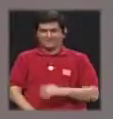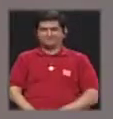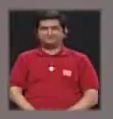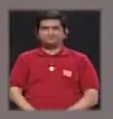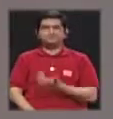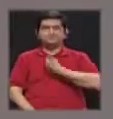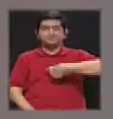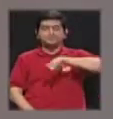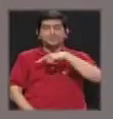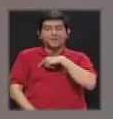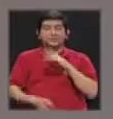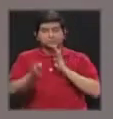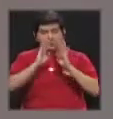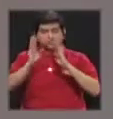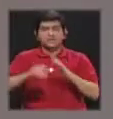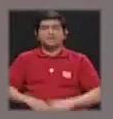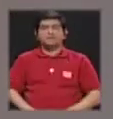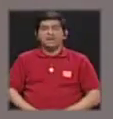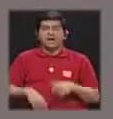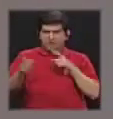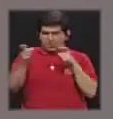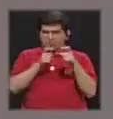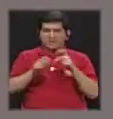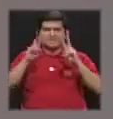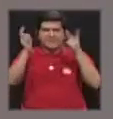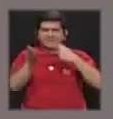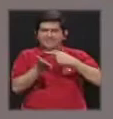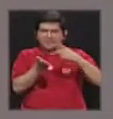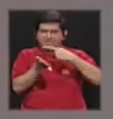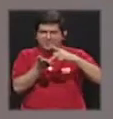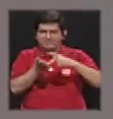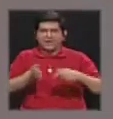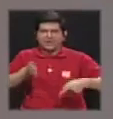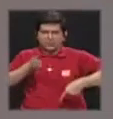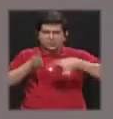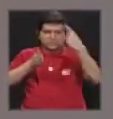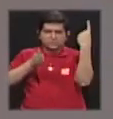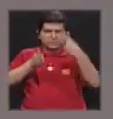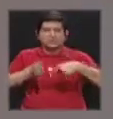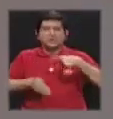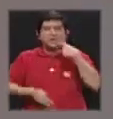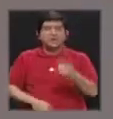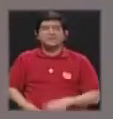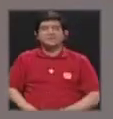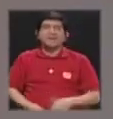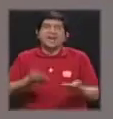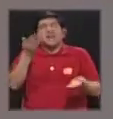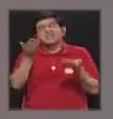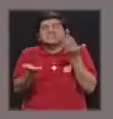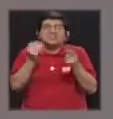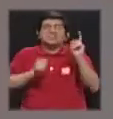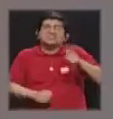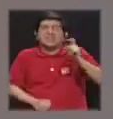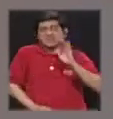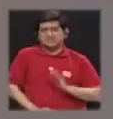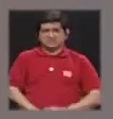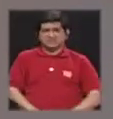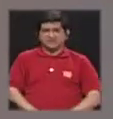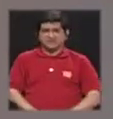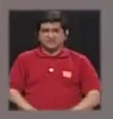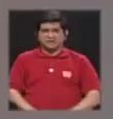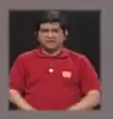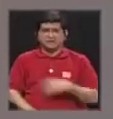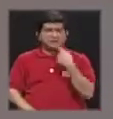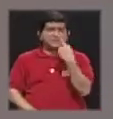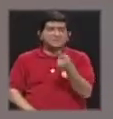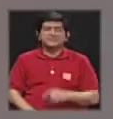hemos conversado con la administración sobre el tema de los peajes e inicialmente nos decían que era por si acaso se requerían peajes. Incluso